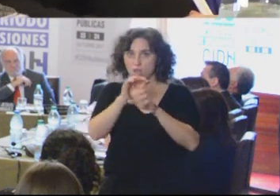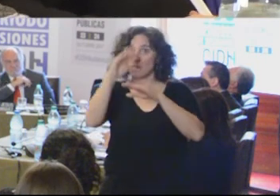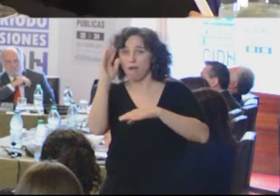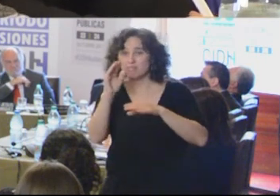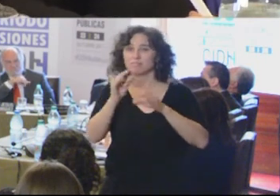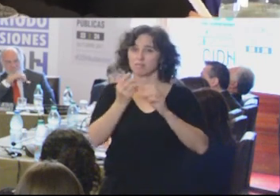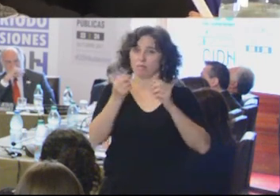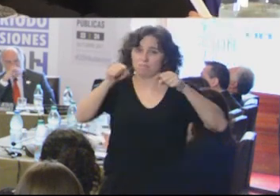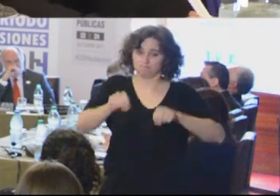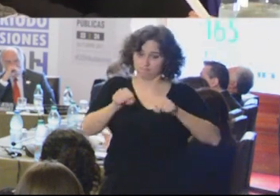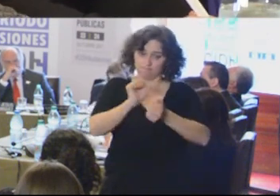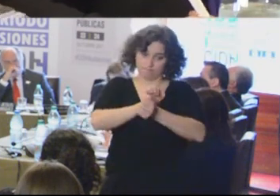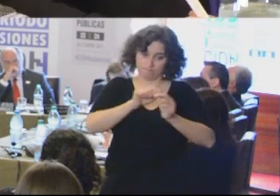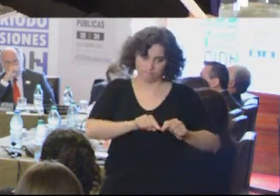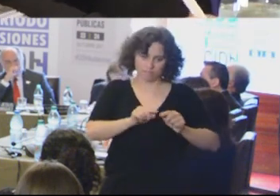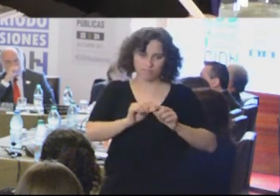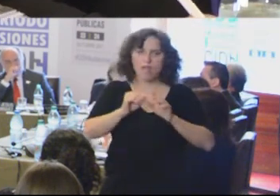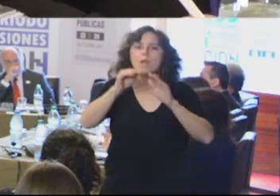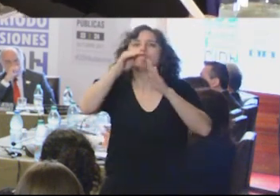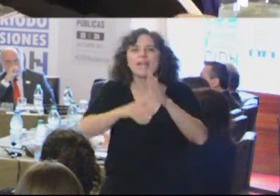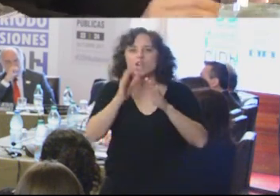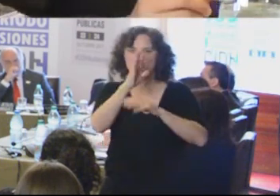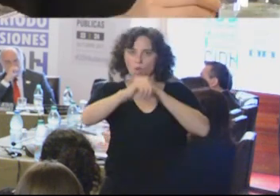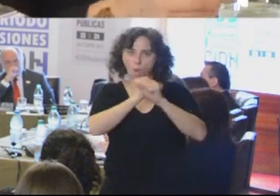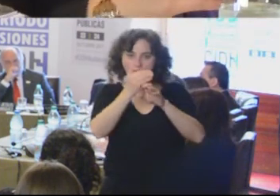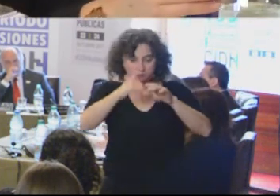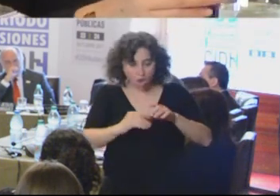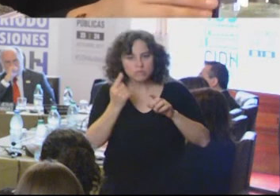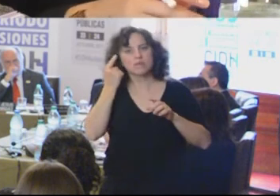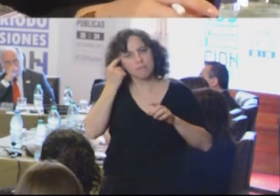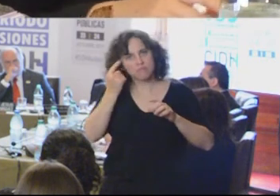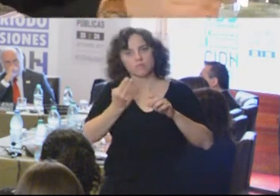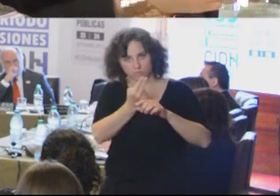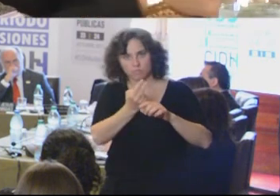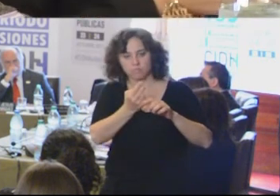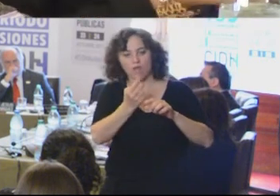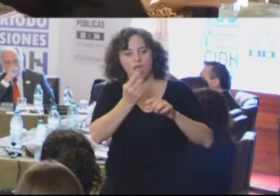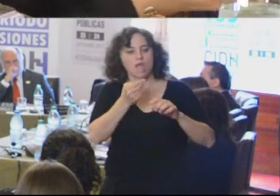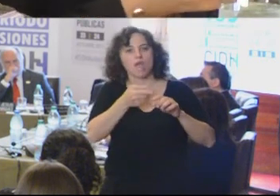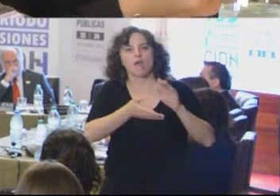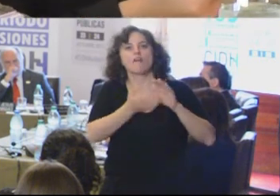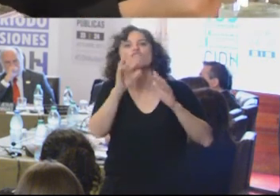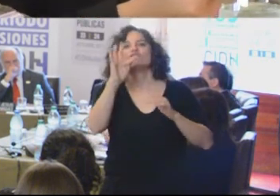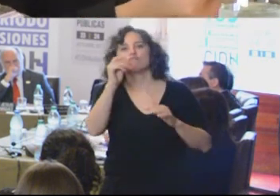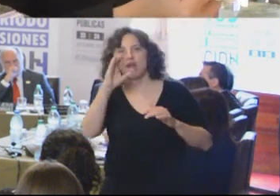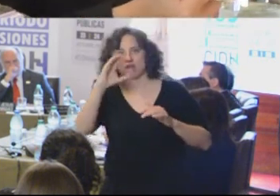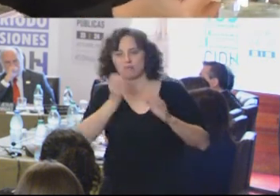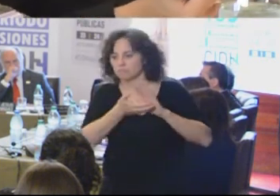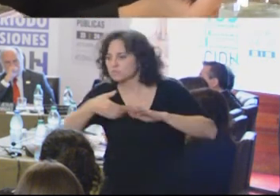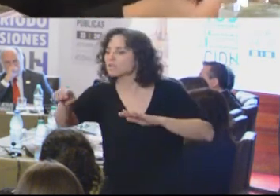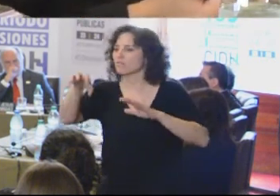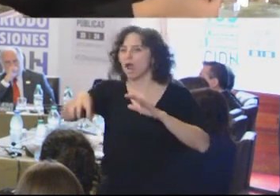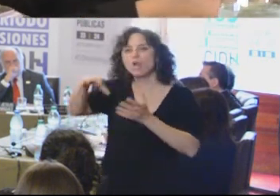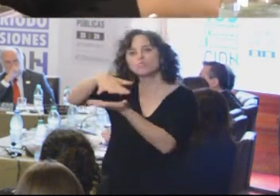libertad cuando tengan menos de ese término se previó que las farc fueran trasladadas a las denominadas zonas